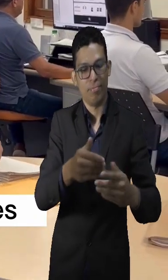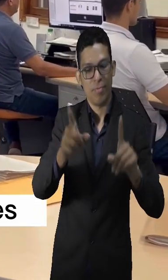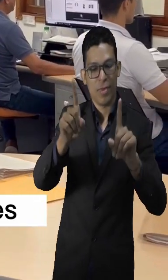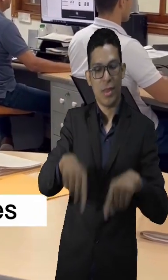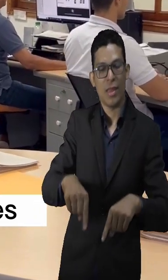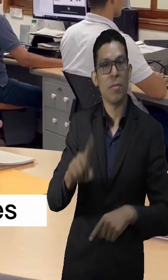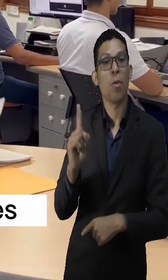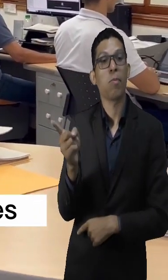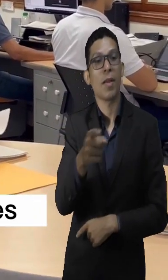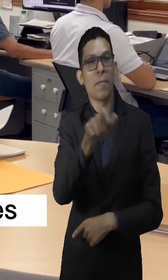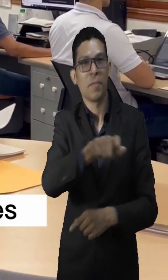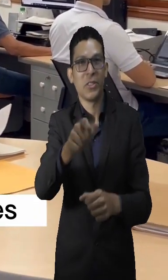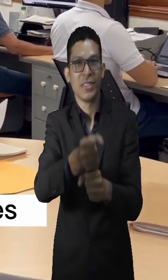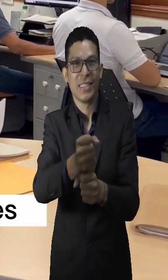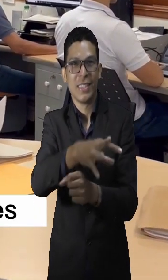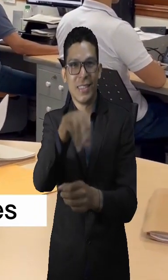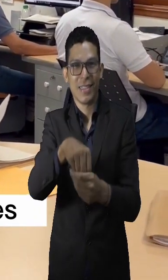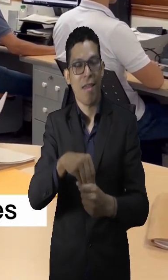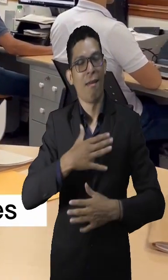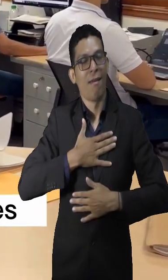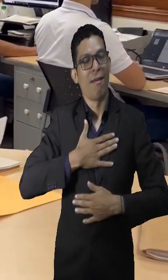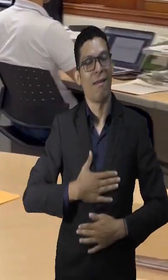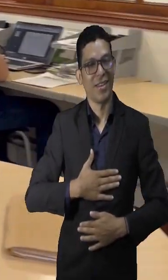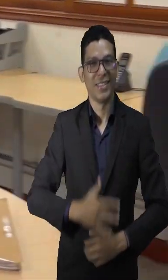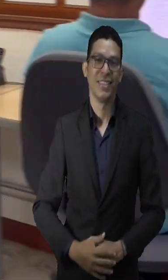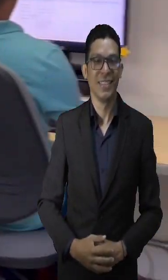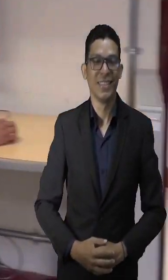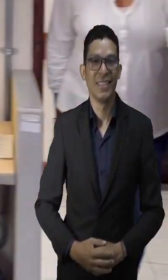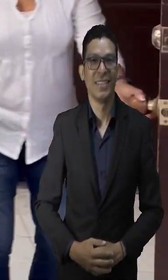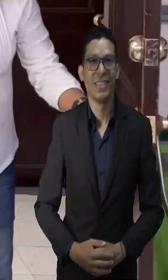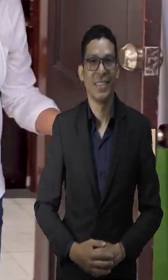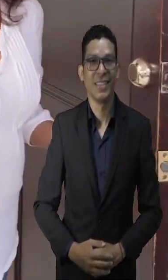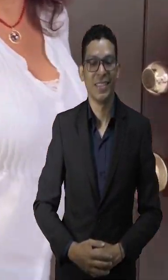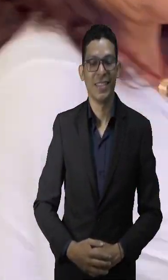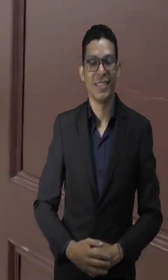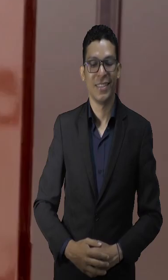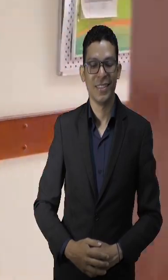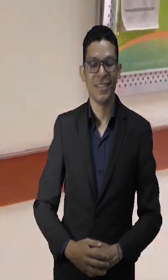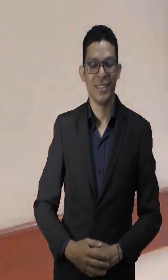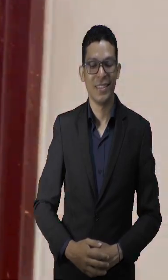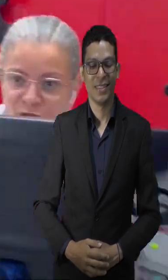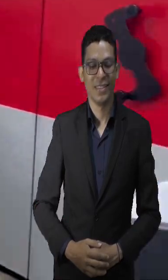y la satisfacción personal de los trabajadores.